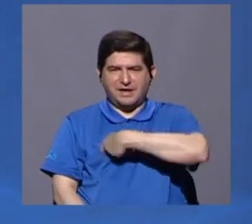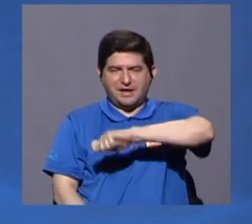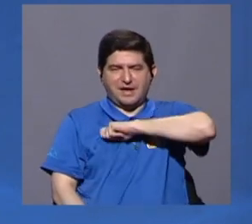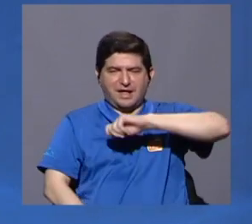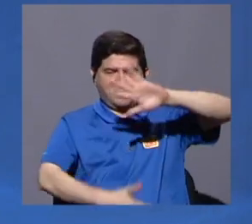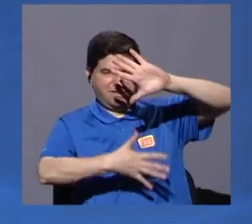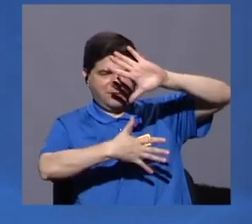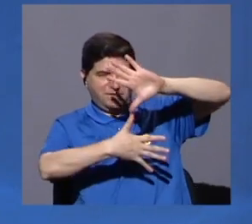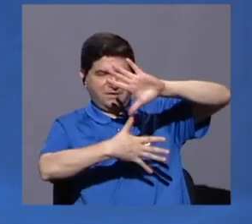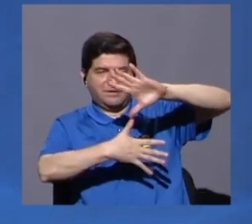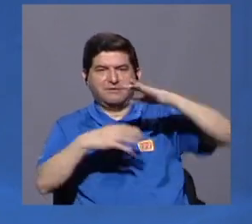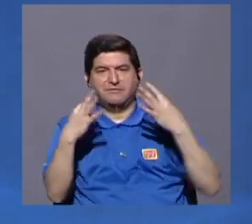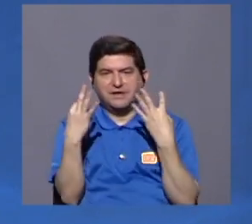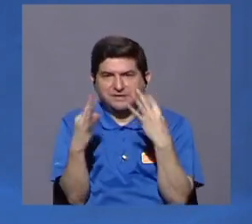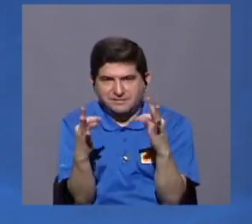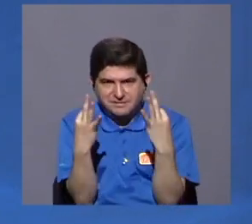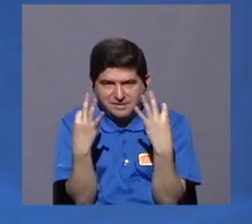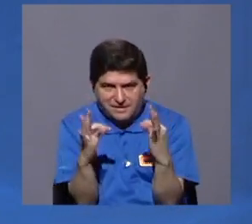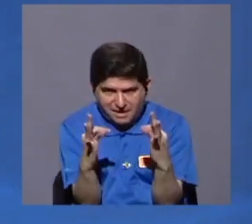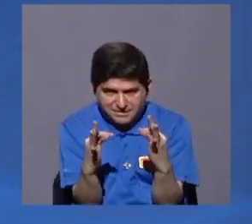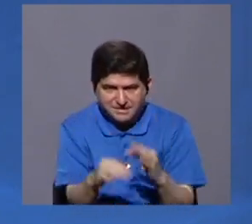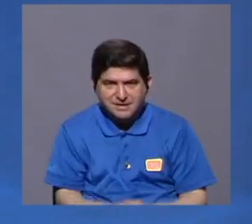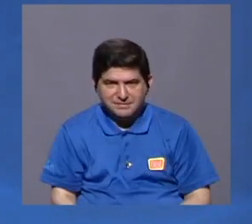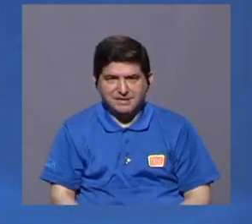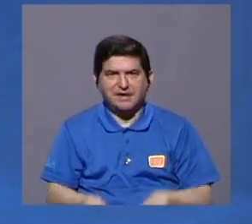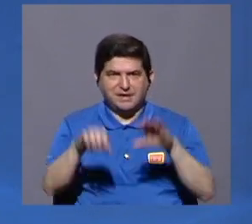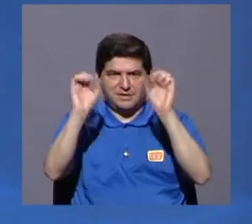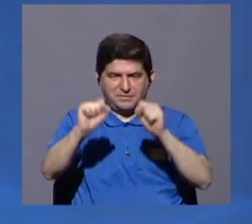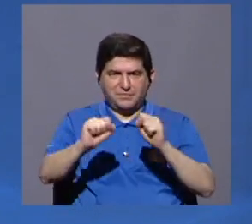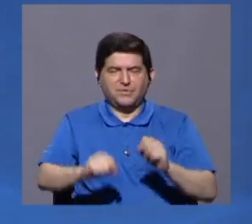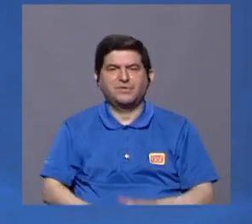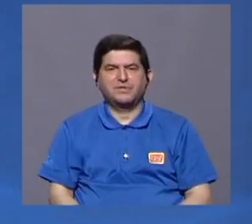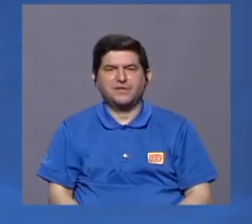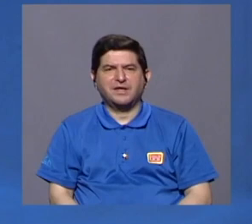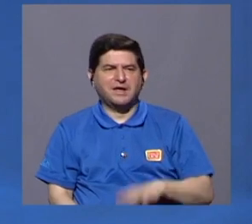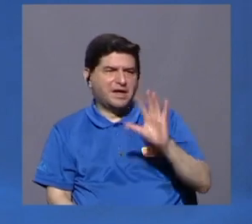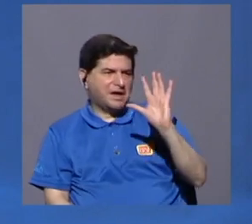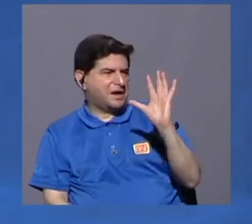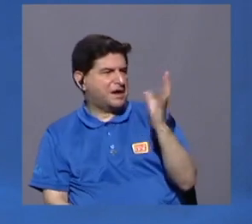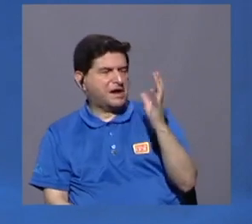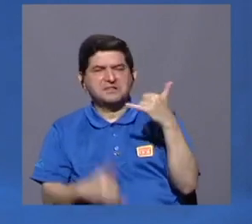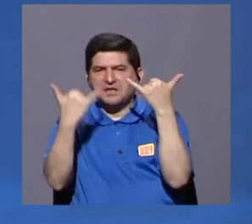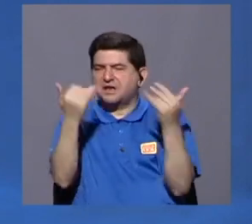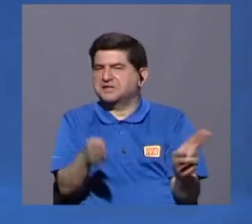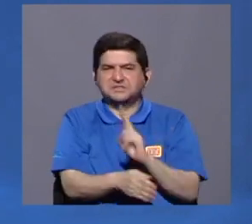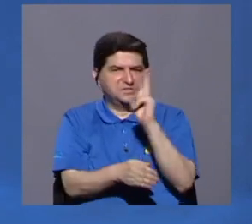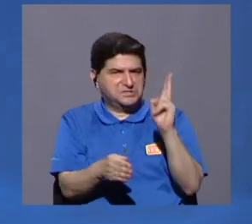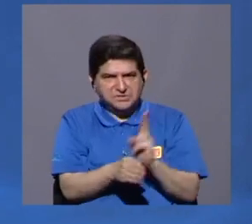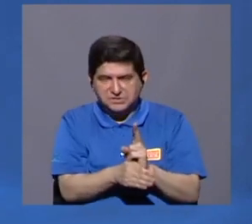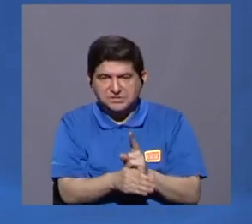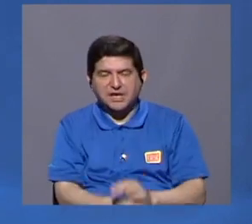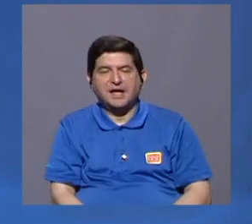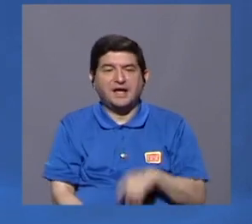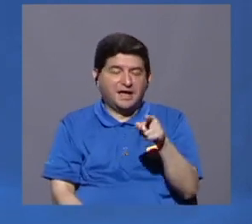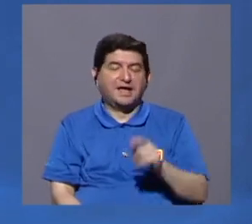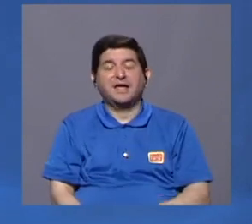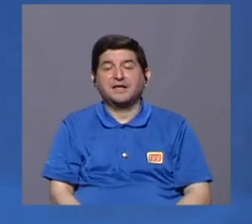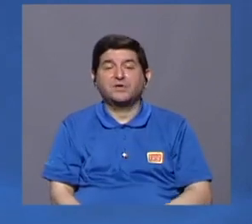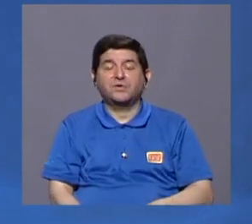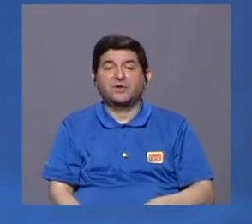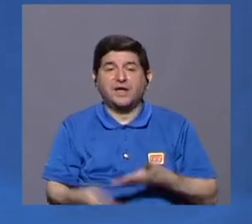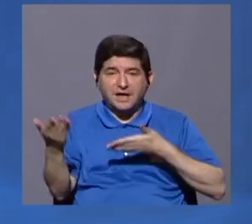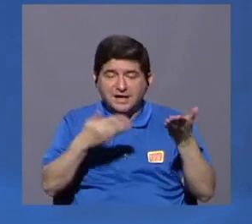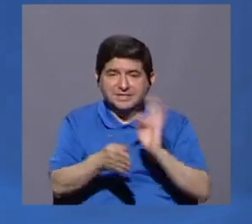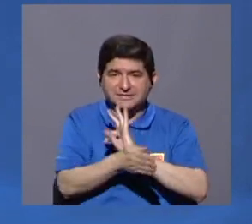precisamente tratar de reconvertir antenas que de pronto ya no se utilizan que eran para telecomunicaciones